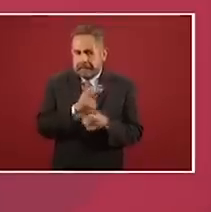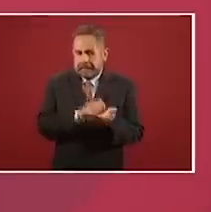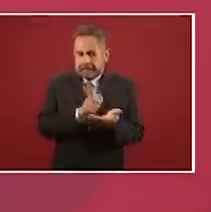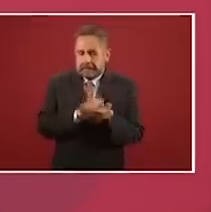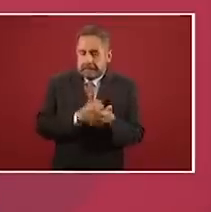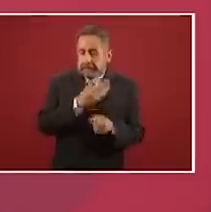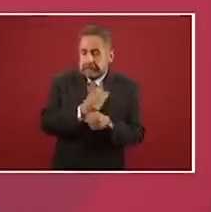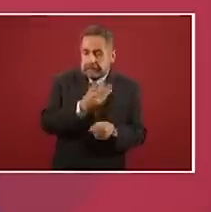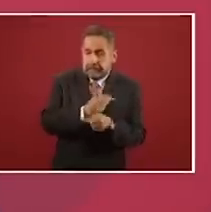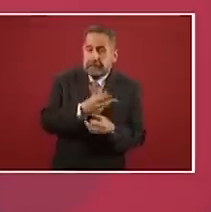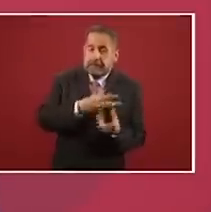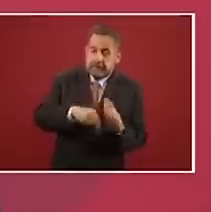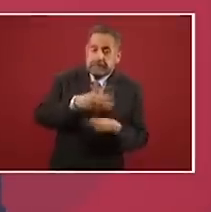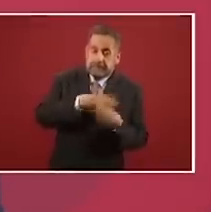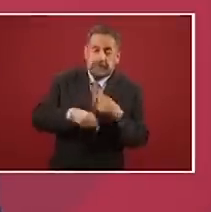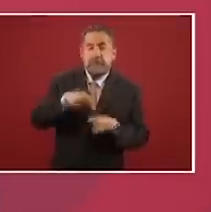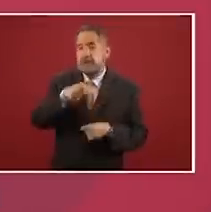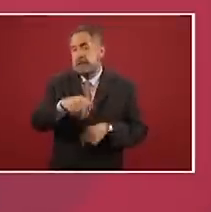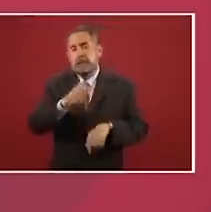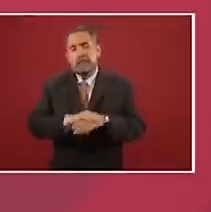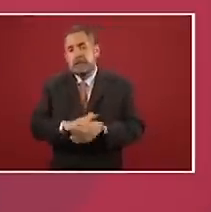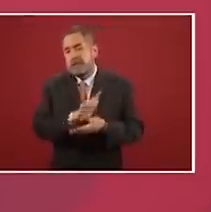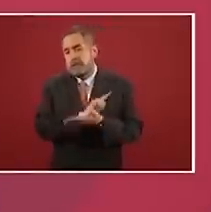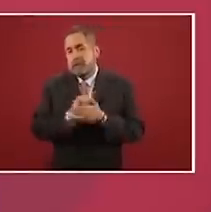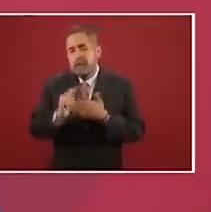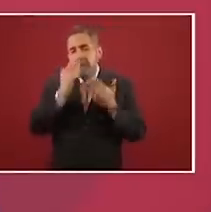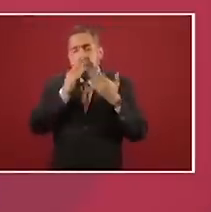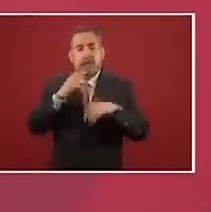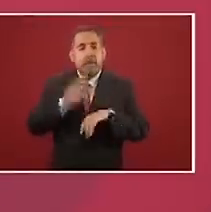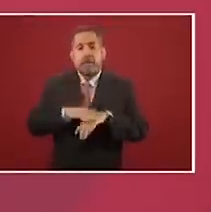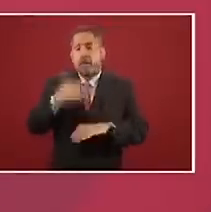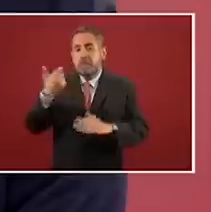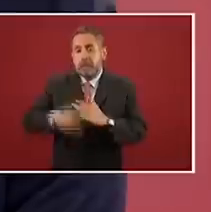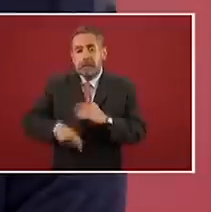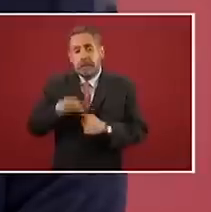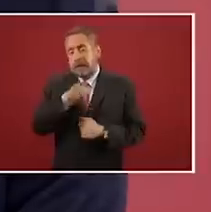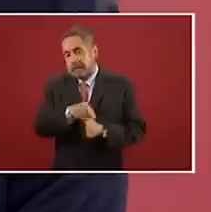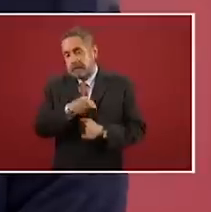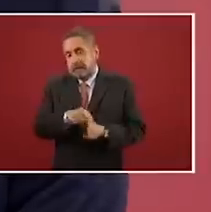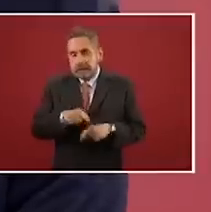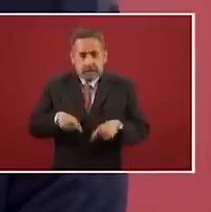renovable más limpia y más barata.